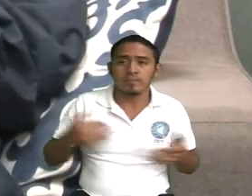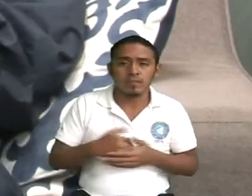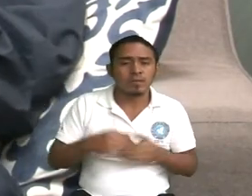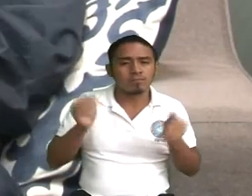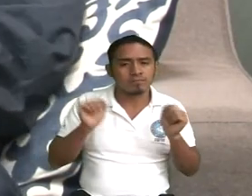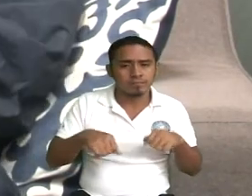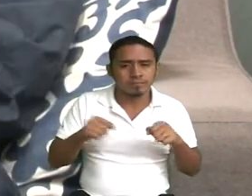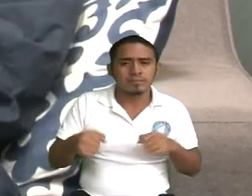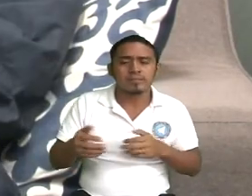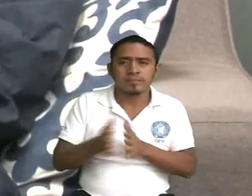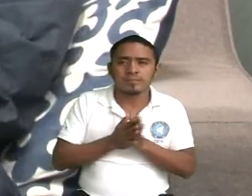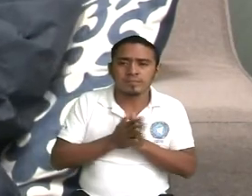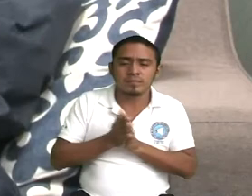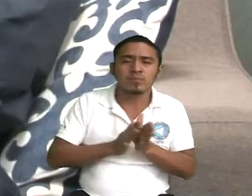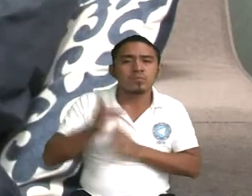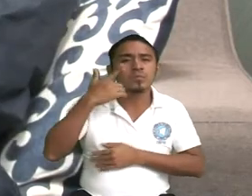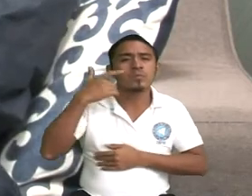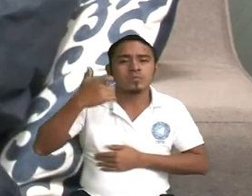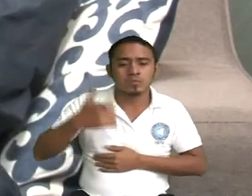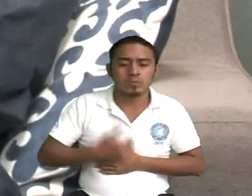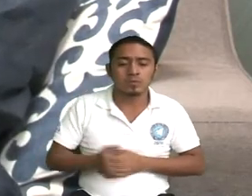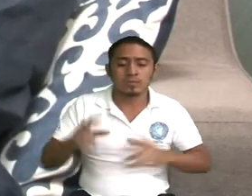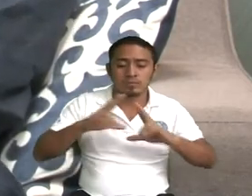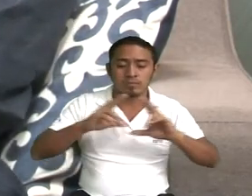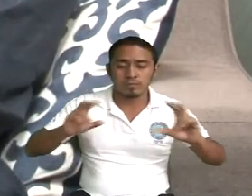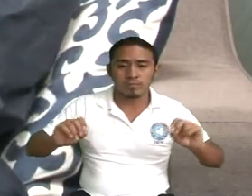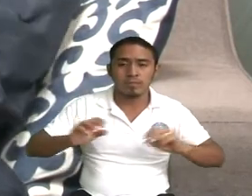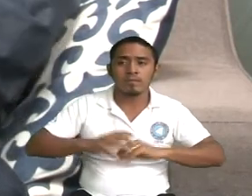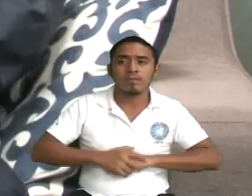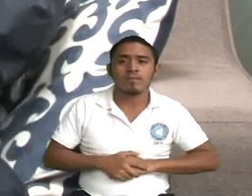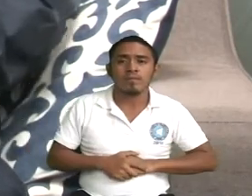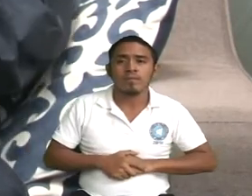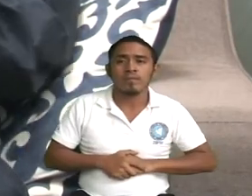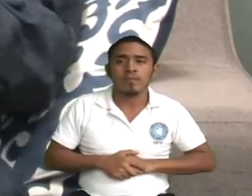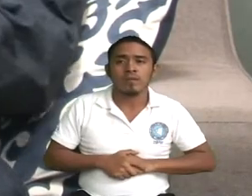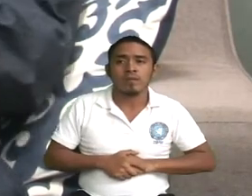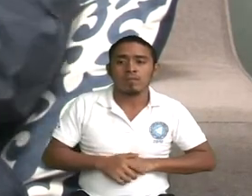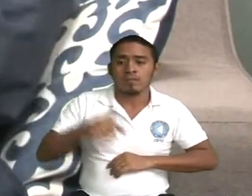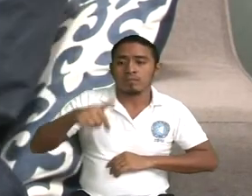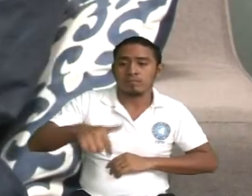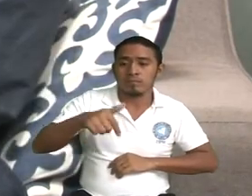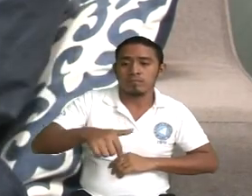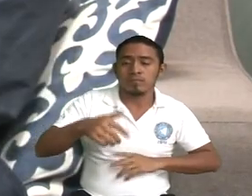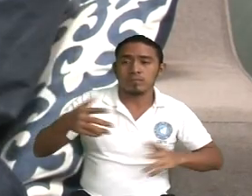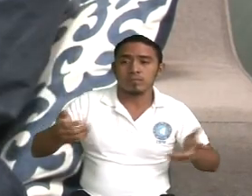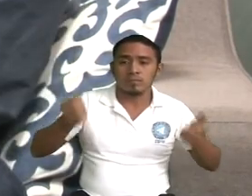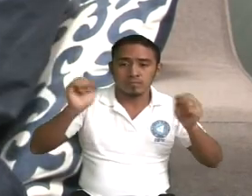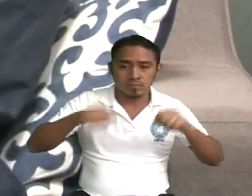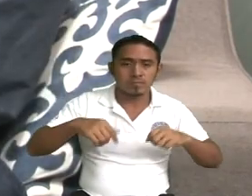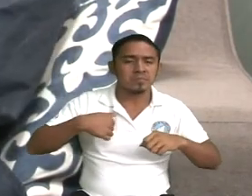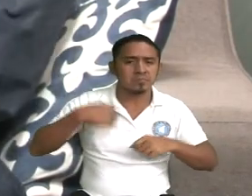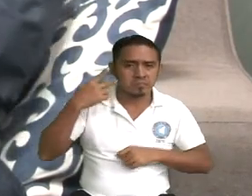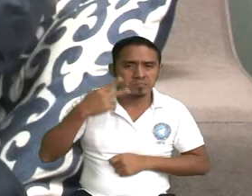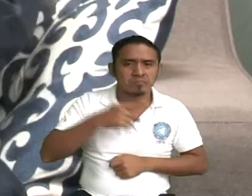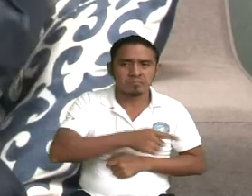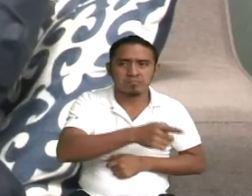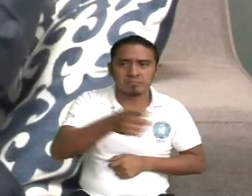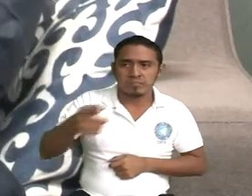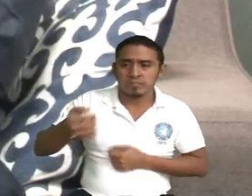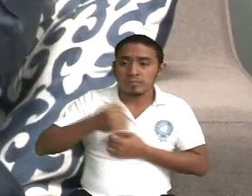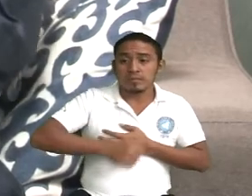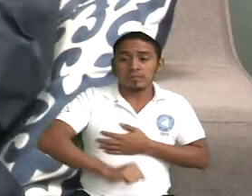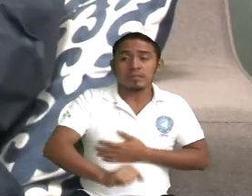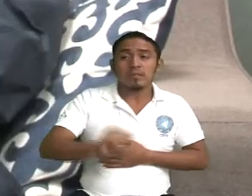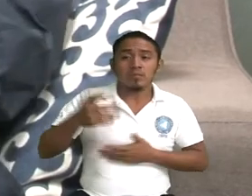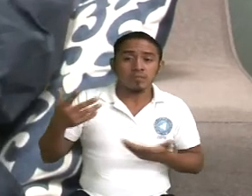podemos disfrutarlo conociendo nuestro país. Hoy, ¿verdad?, también pueden tener la oportunidad los hijos